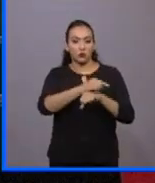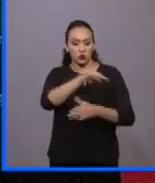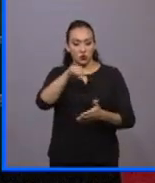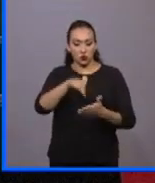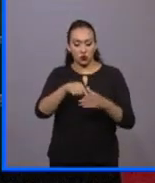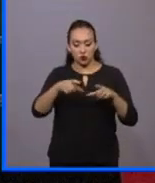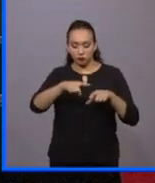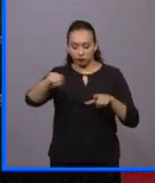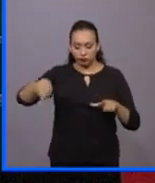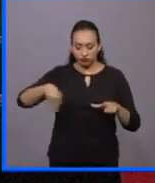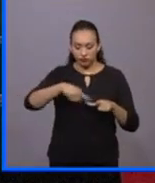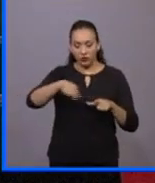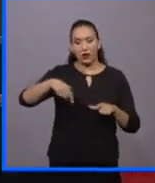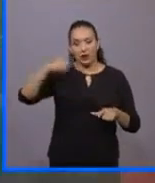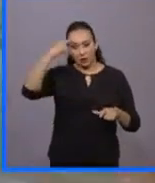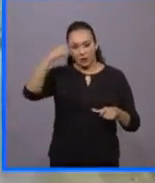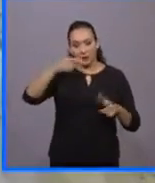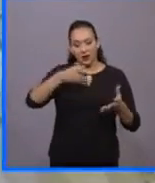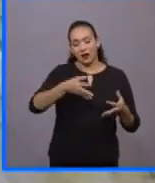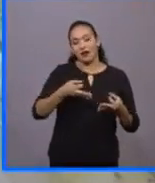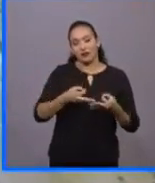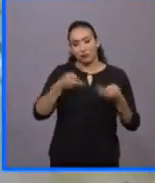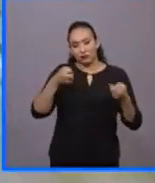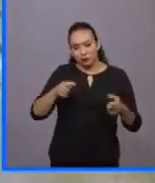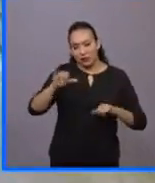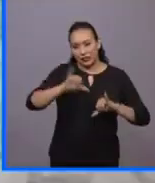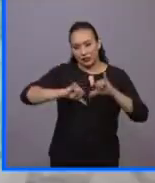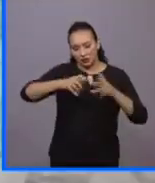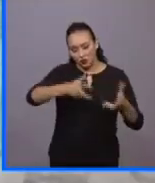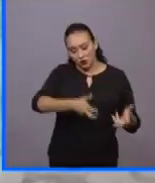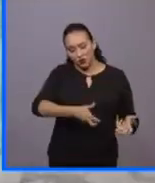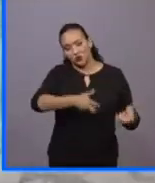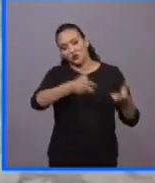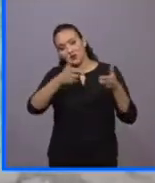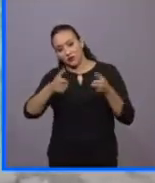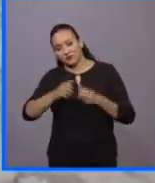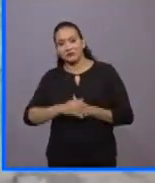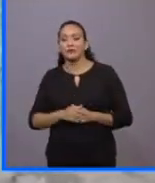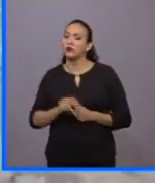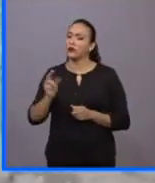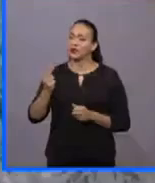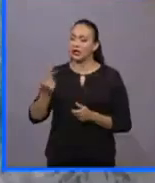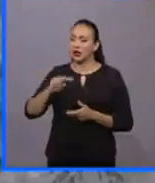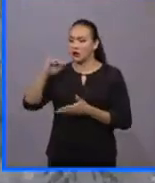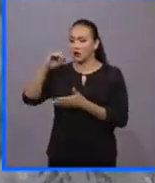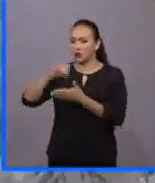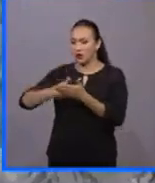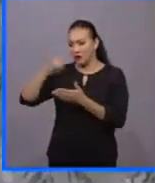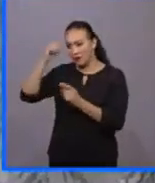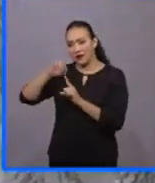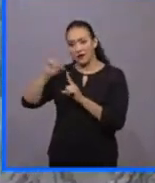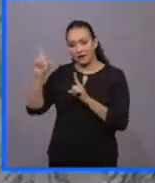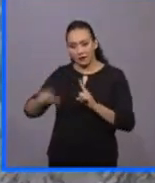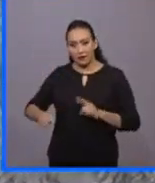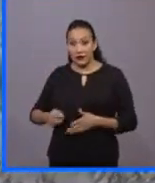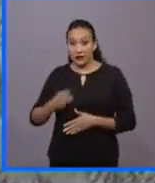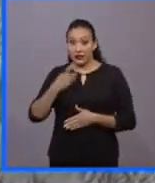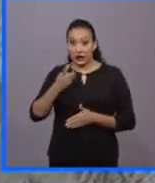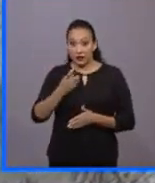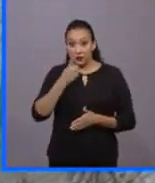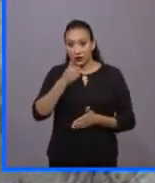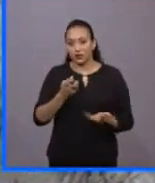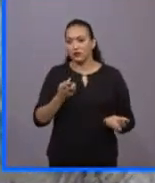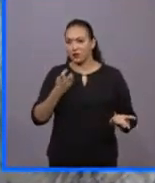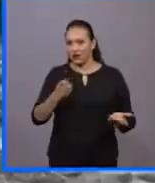pozos para la extracción de cualquier hidrocarburo, sin requerir el contrato suscrito con la Federación, lo cual